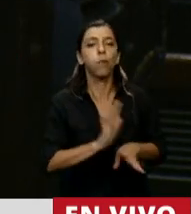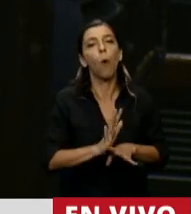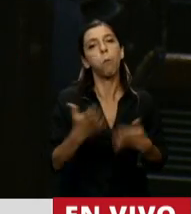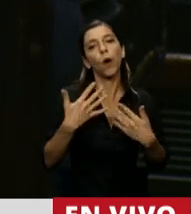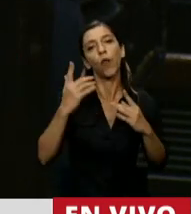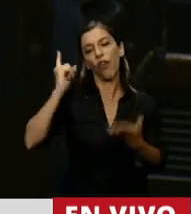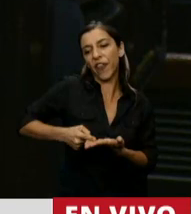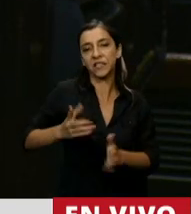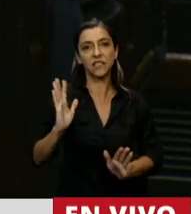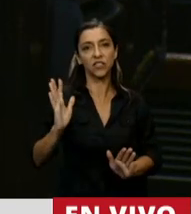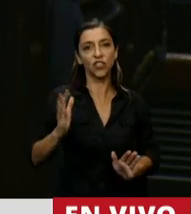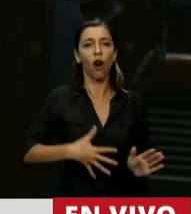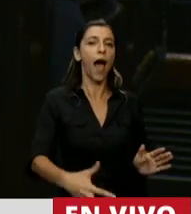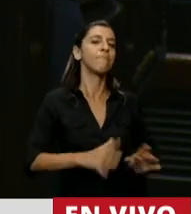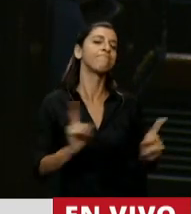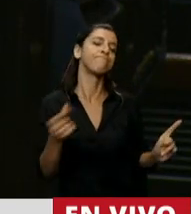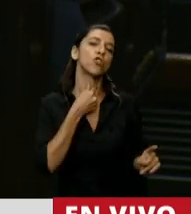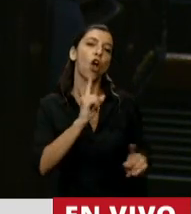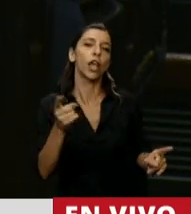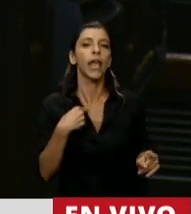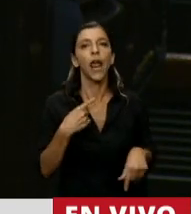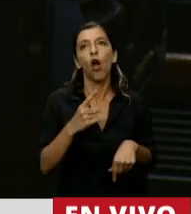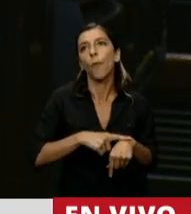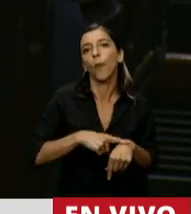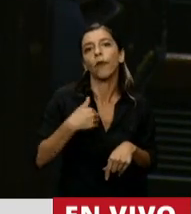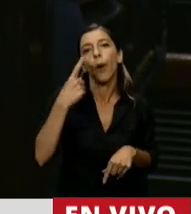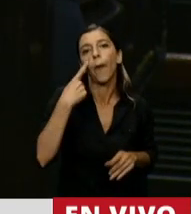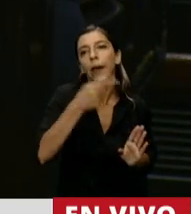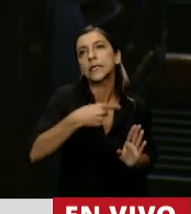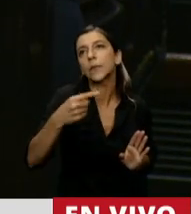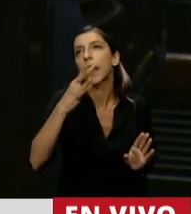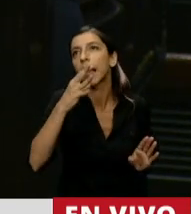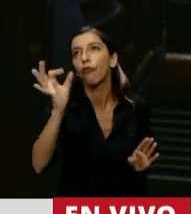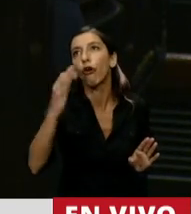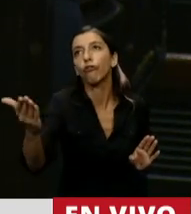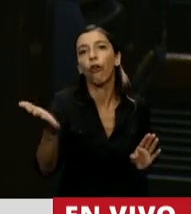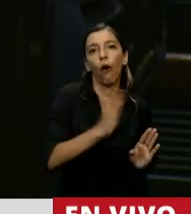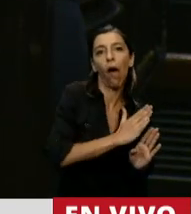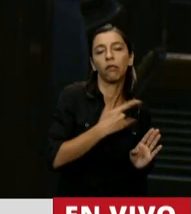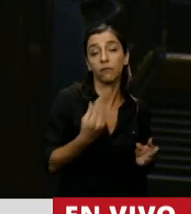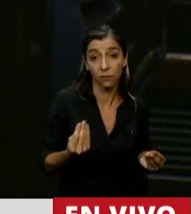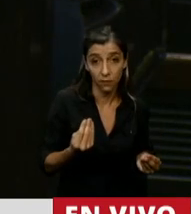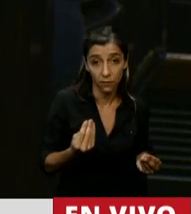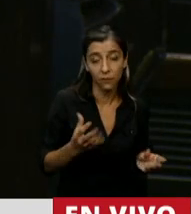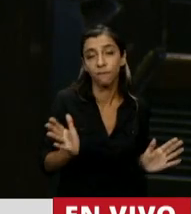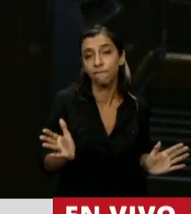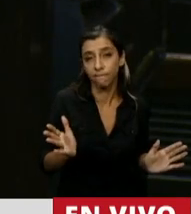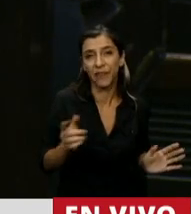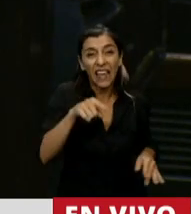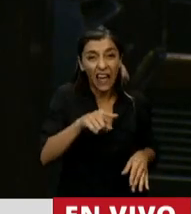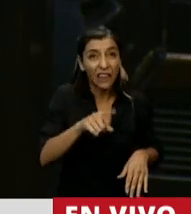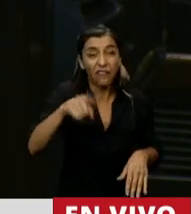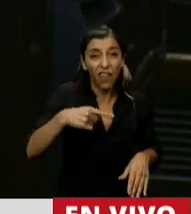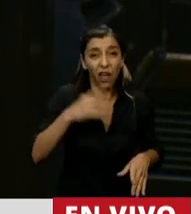no según un momento, una semana. Y si se criminaliza después de esa semana o no a una mujer después de ese